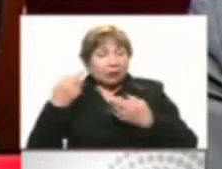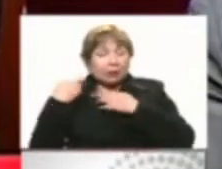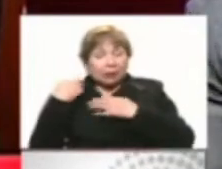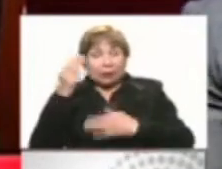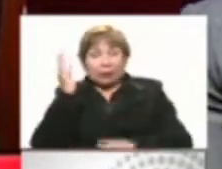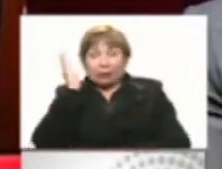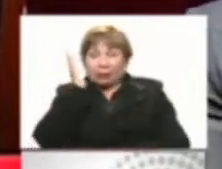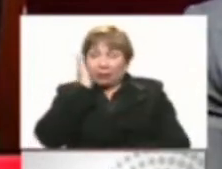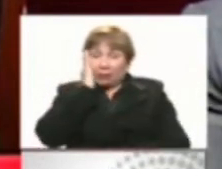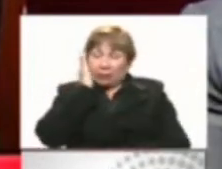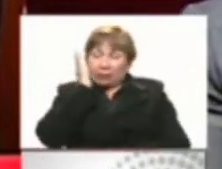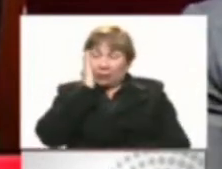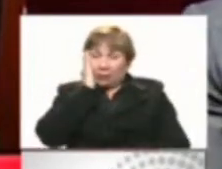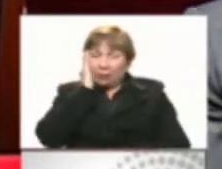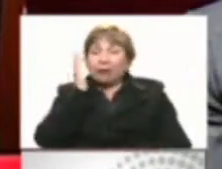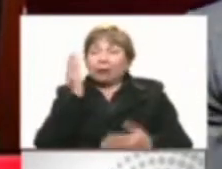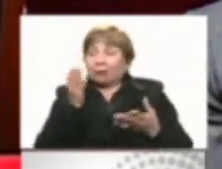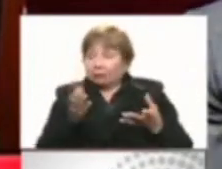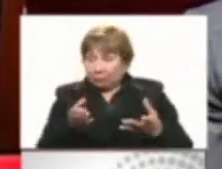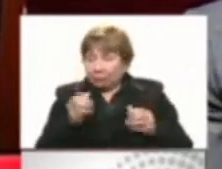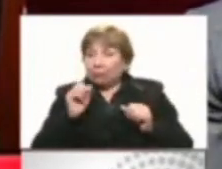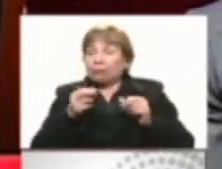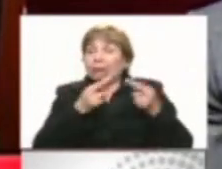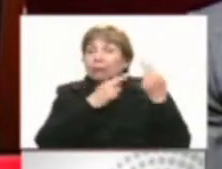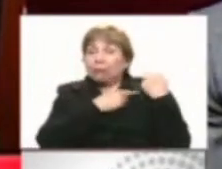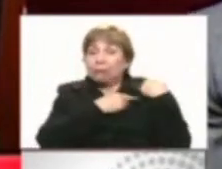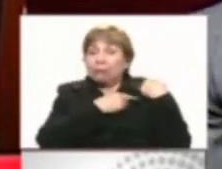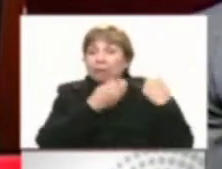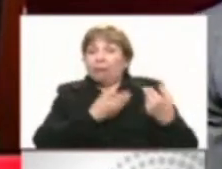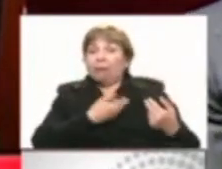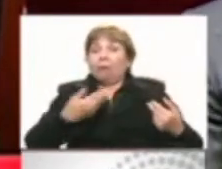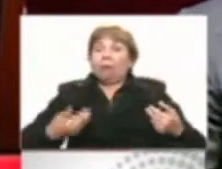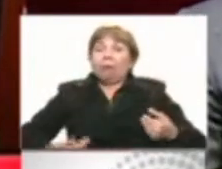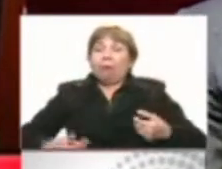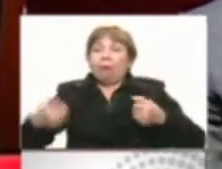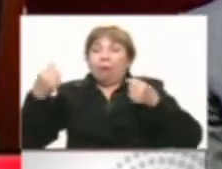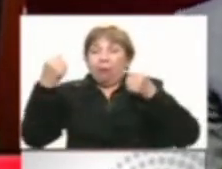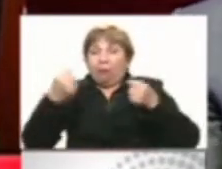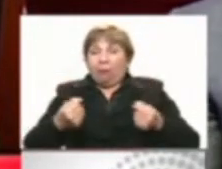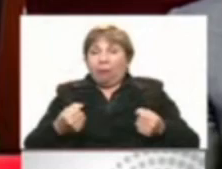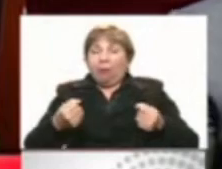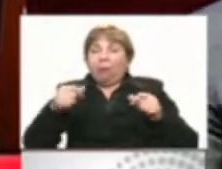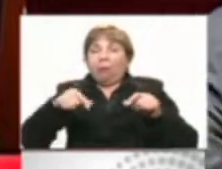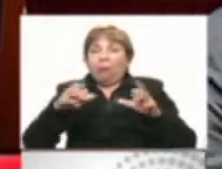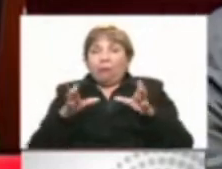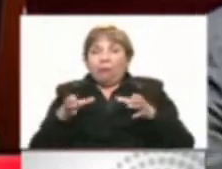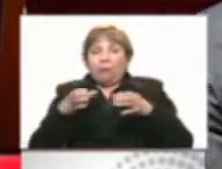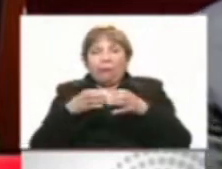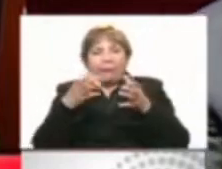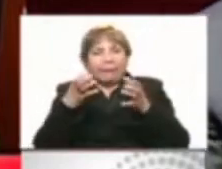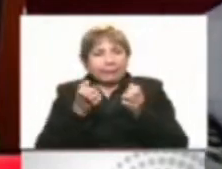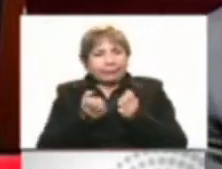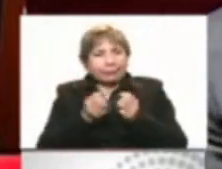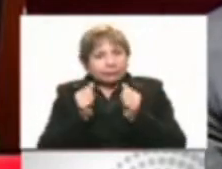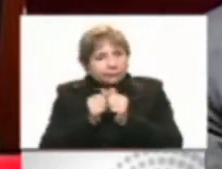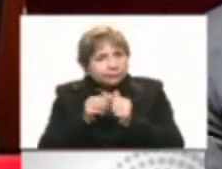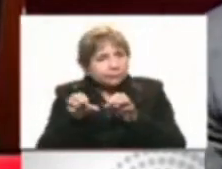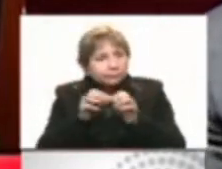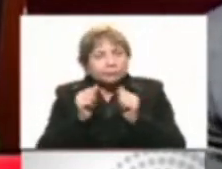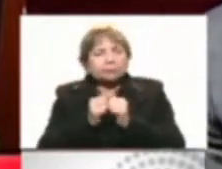¿Ok? Tenemos claro que este es un tema que corresponde al poder del Estado, el poder legislativo, con el cual